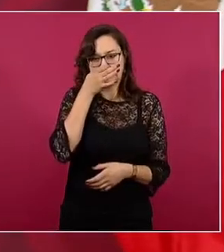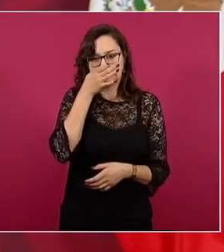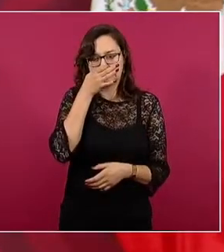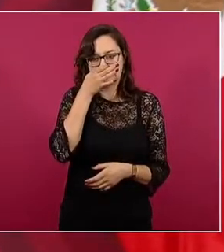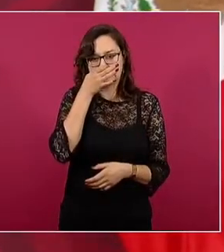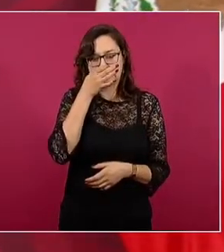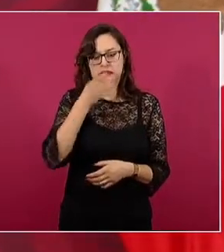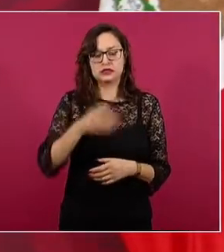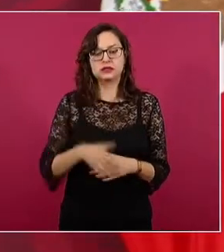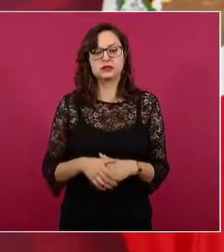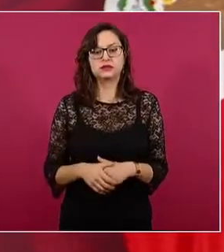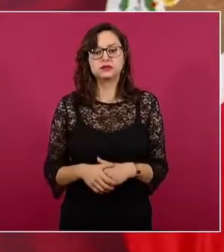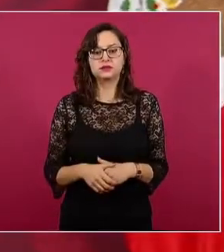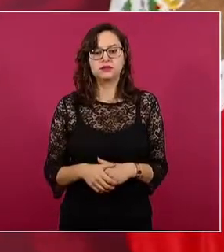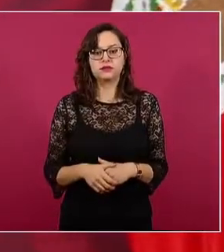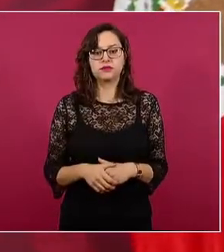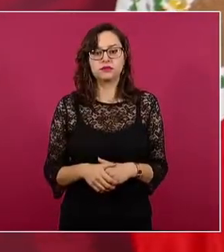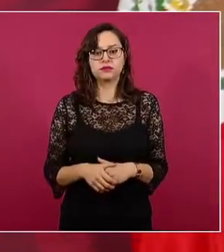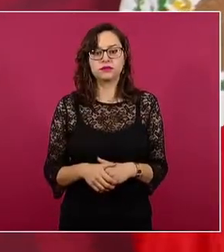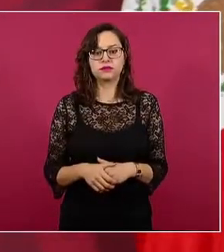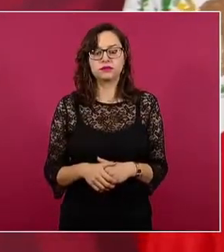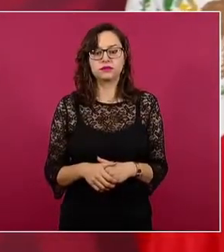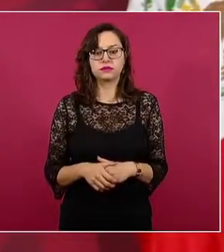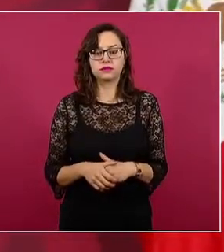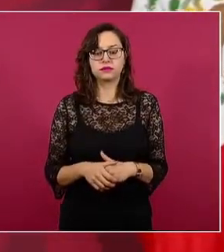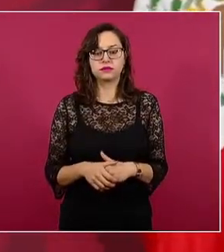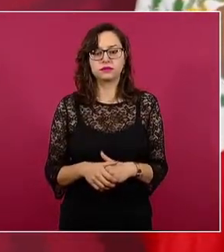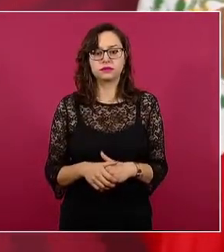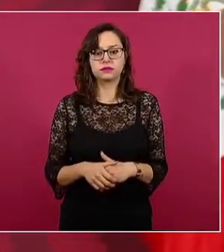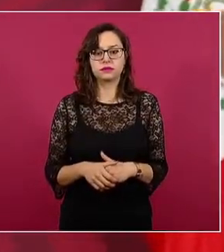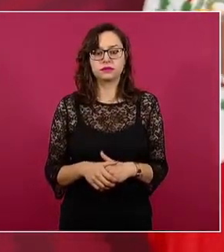Y que queremos hoy